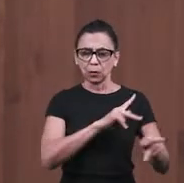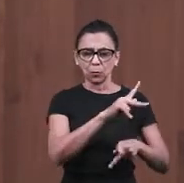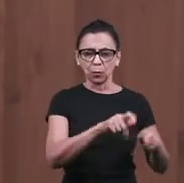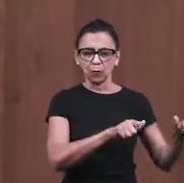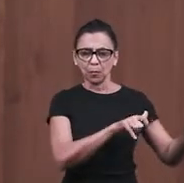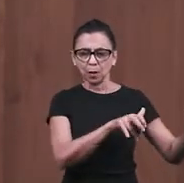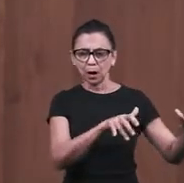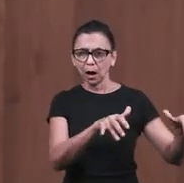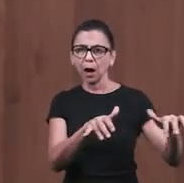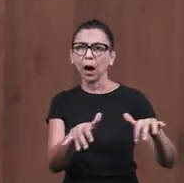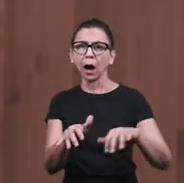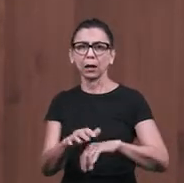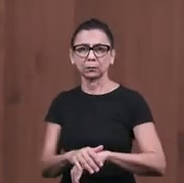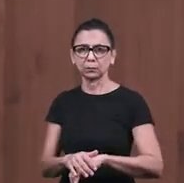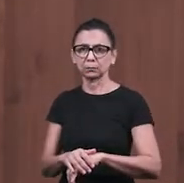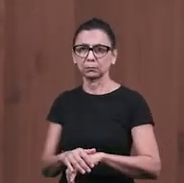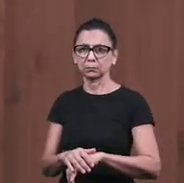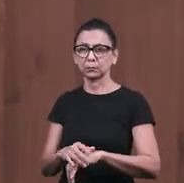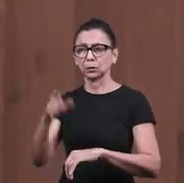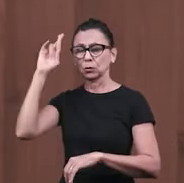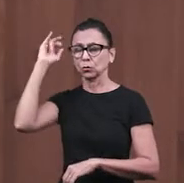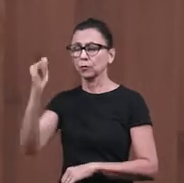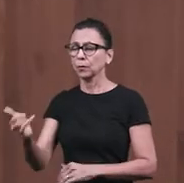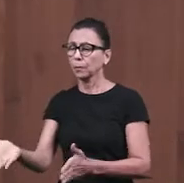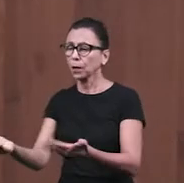río Jordán tú y todo este pueblo.